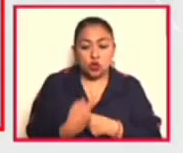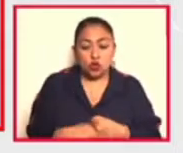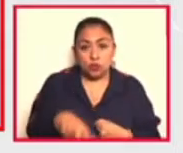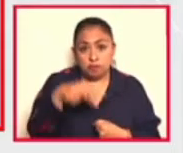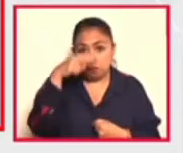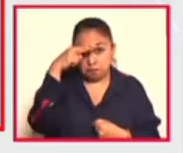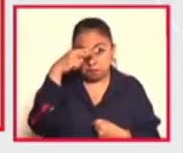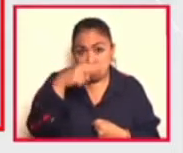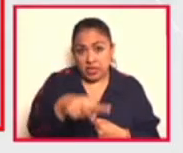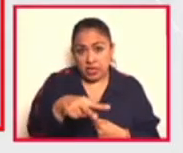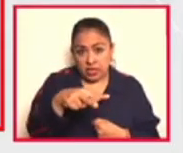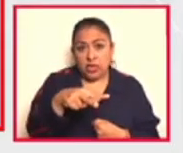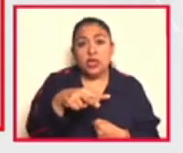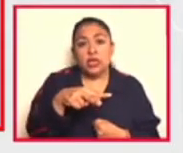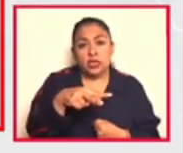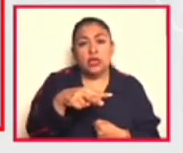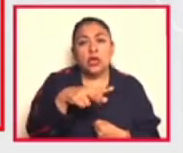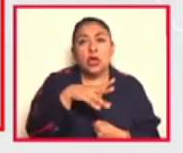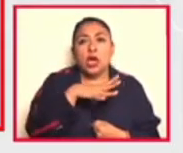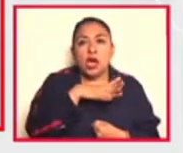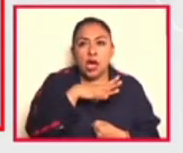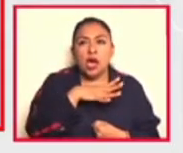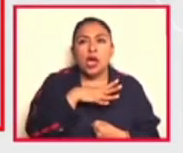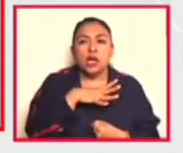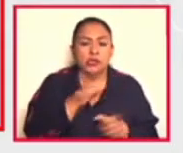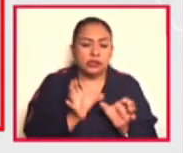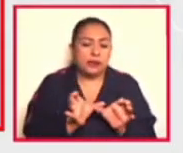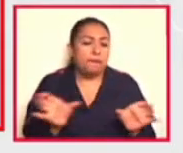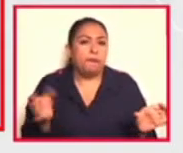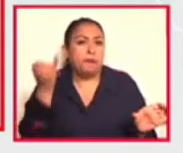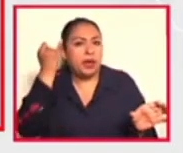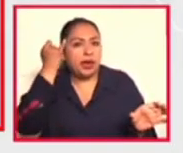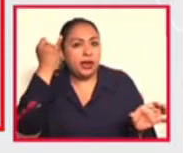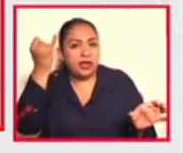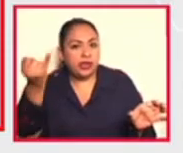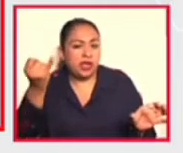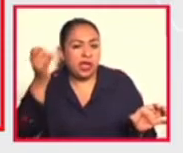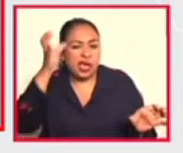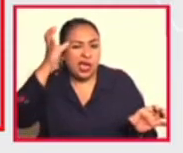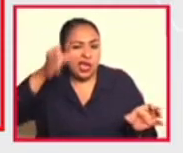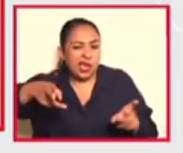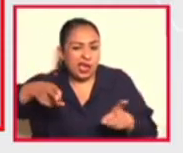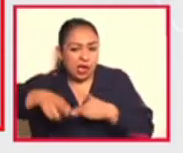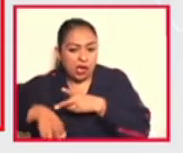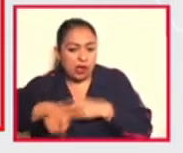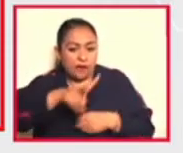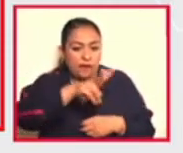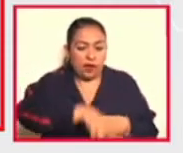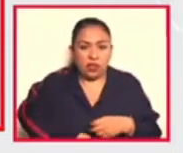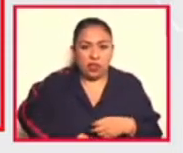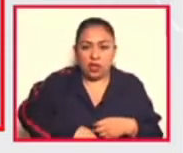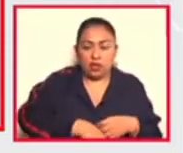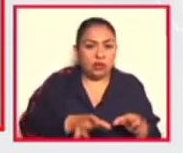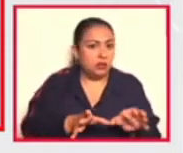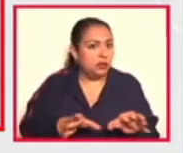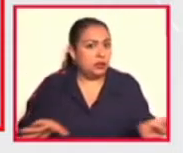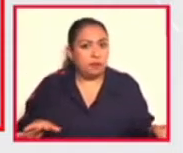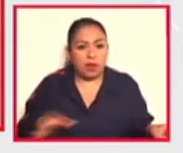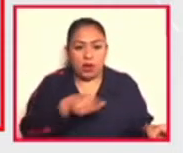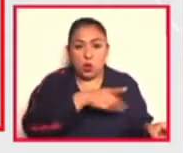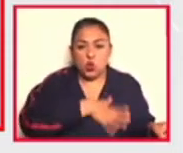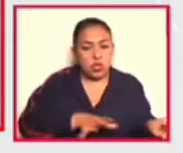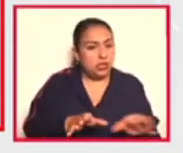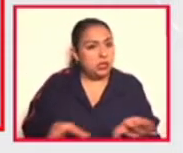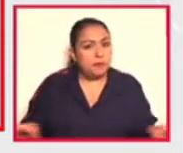se separó la idea del crimen y la verdad y la justicia. Es decir,